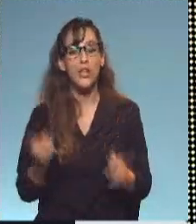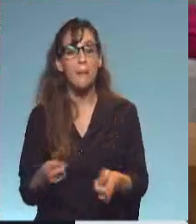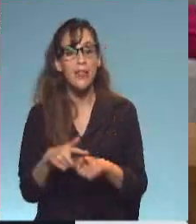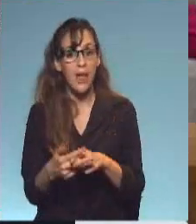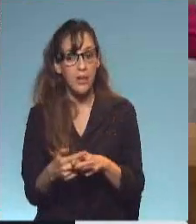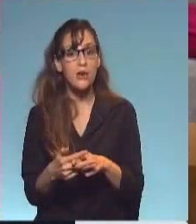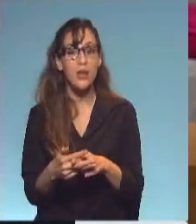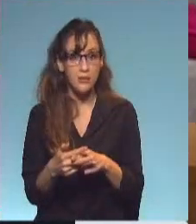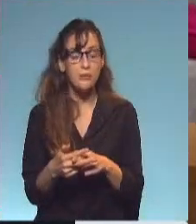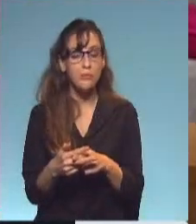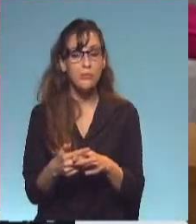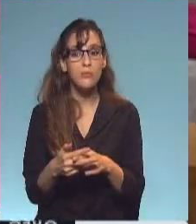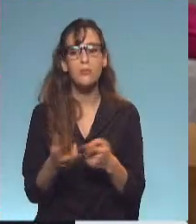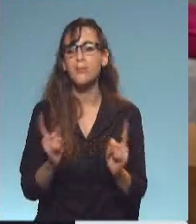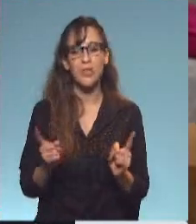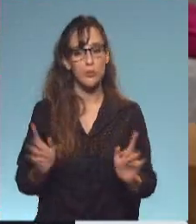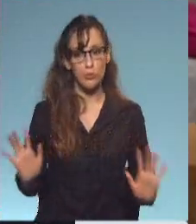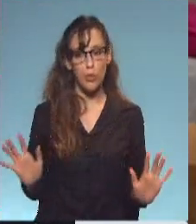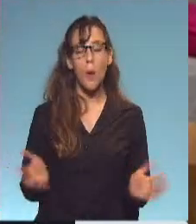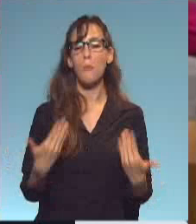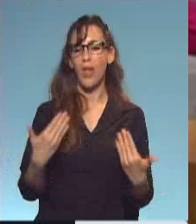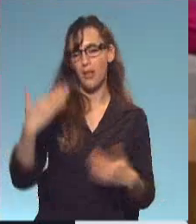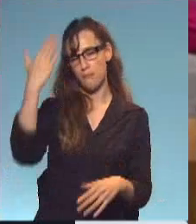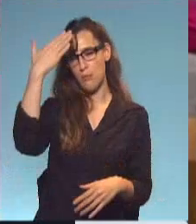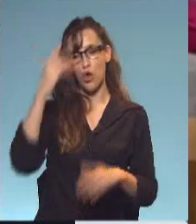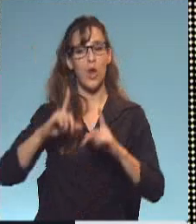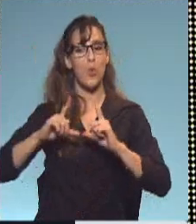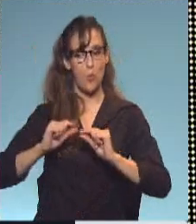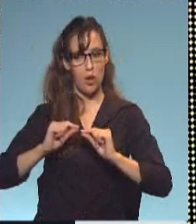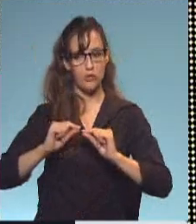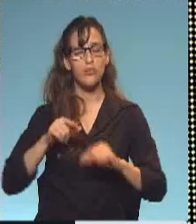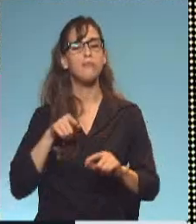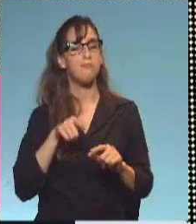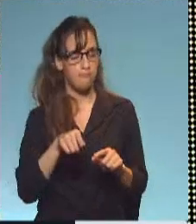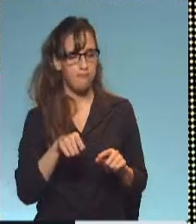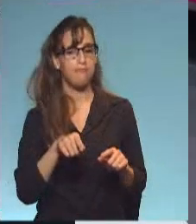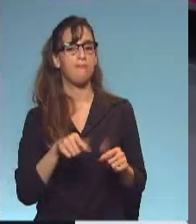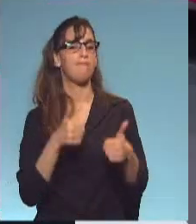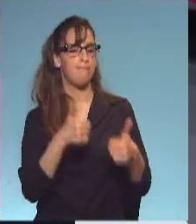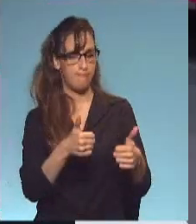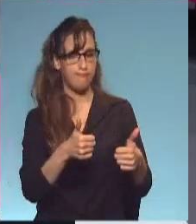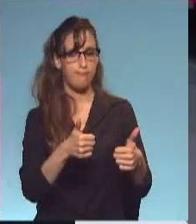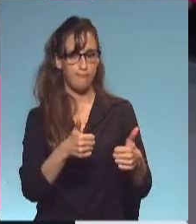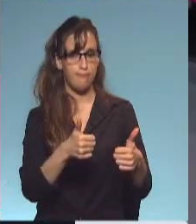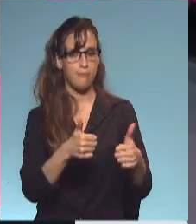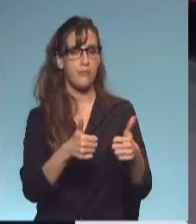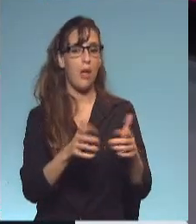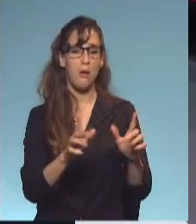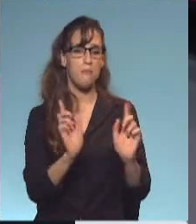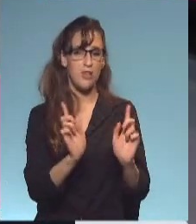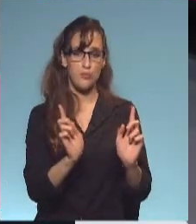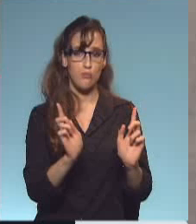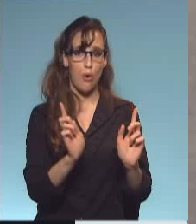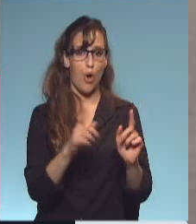mismo principio, que se sirven para memorizar números. Y para entender esto que dijiste, muy bien, lo metés en un lugar, en una habitación. Claro, en